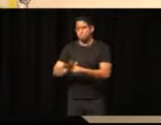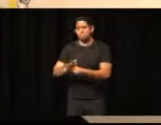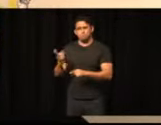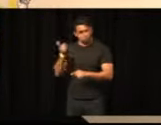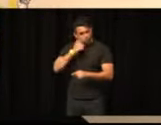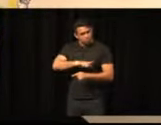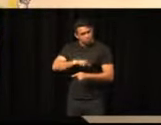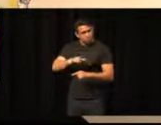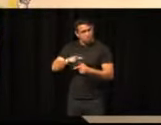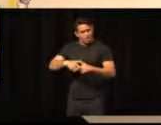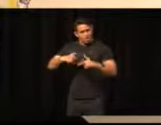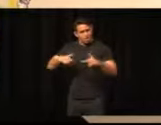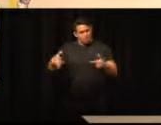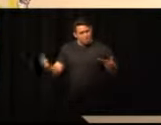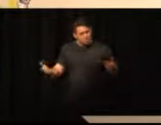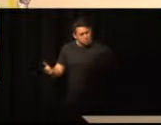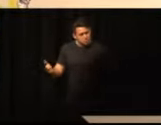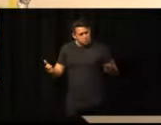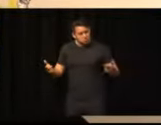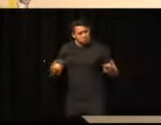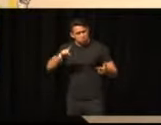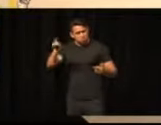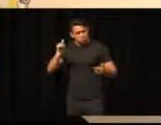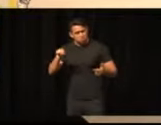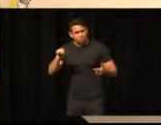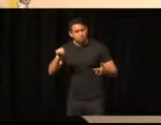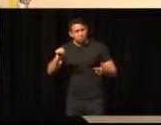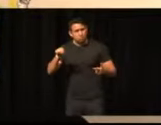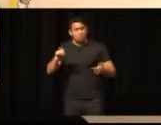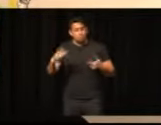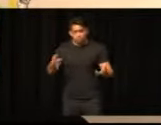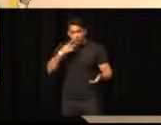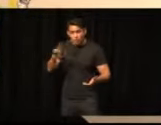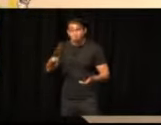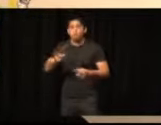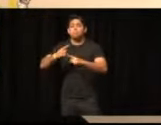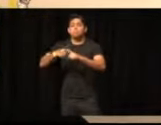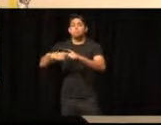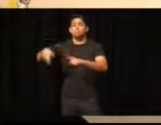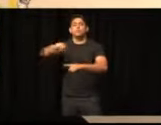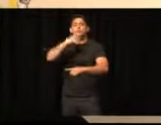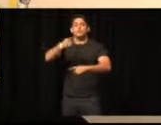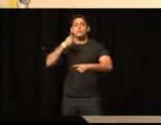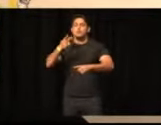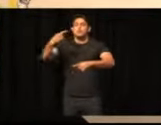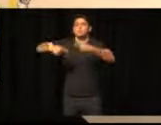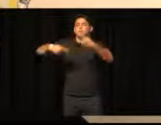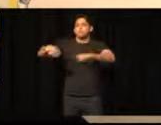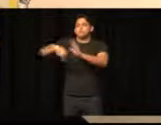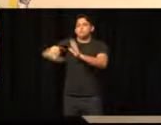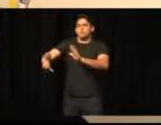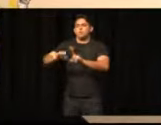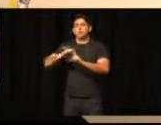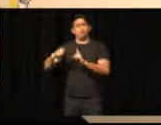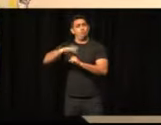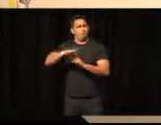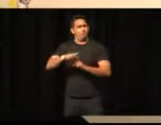para que el crecimiento del campo del cual estamos hablando de colocar la cuestión del deporte como política social, yo creo que